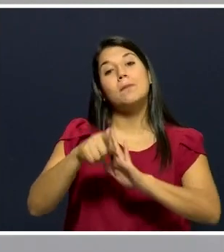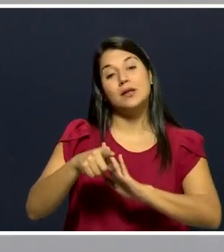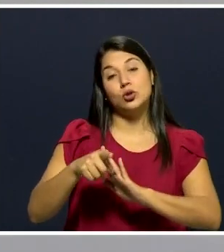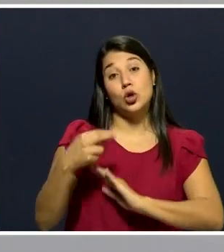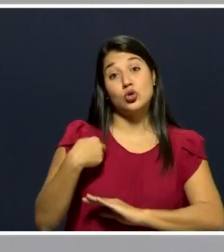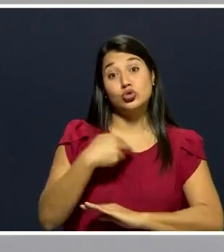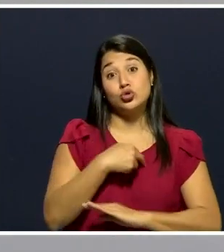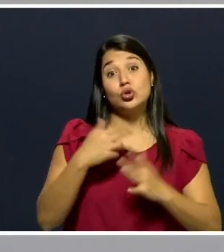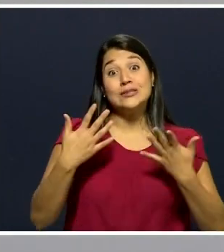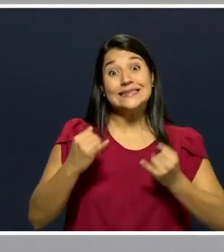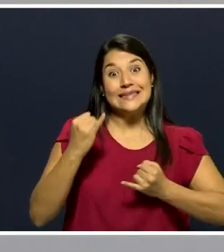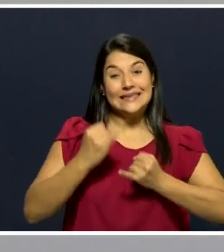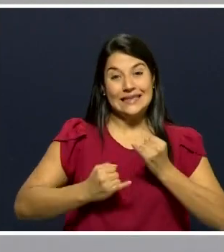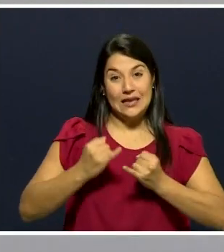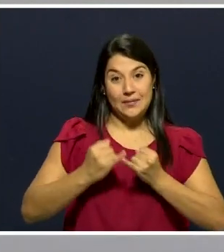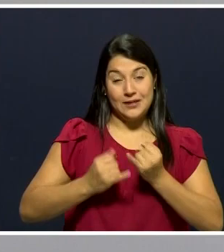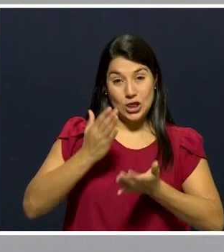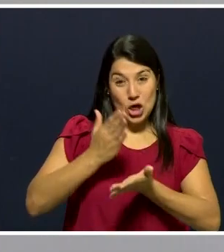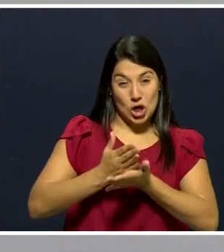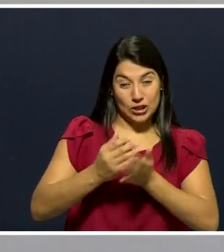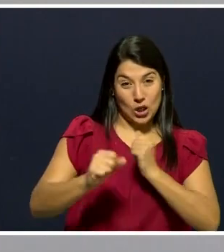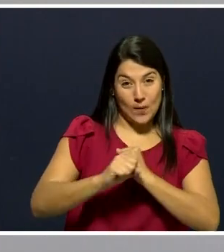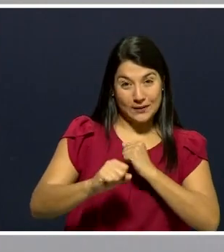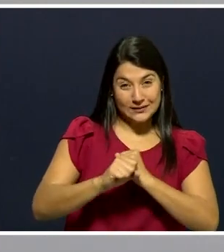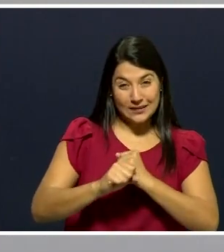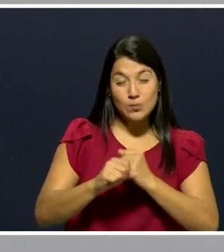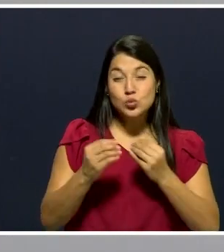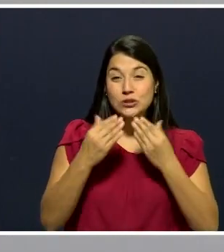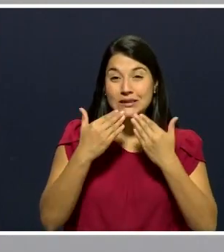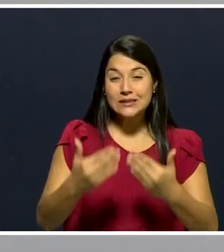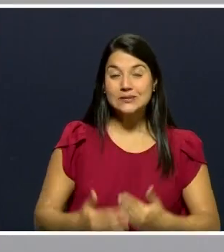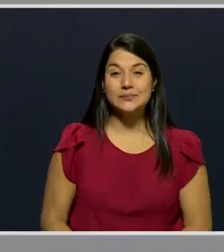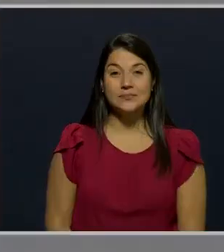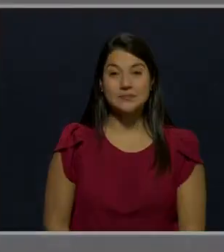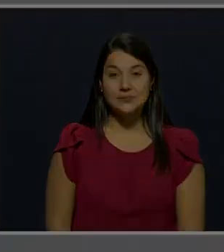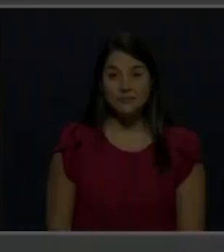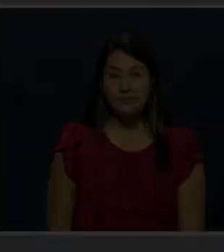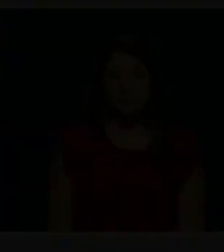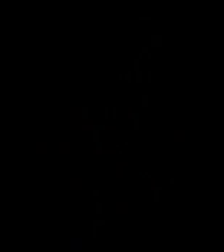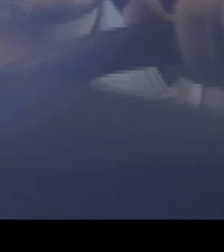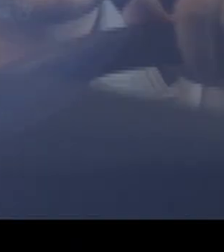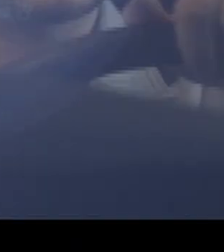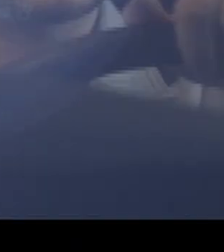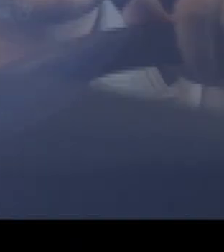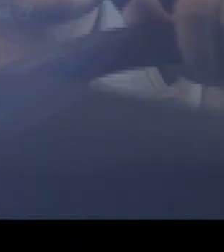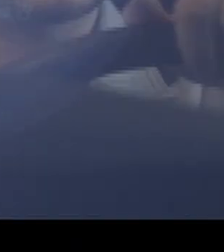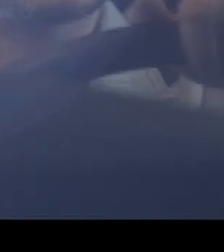7:59 p.m. Nos vamos corriendo a un corte comercial. Muchas gracias.